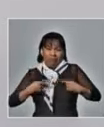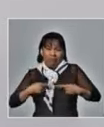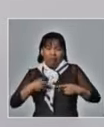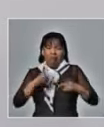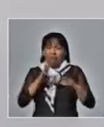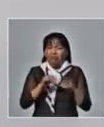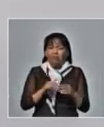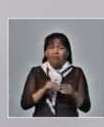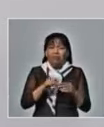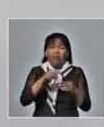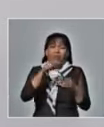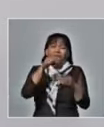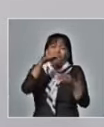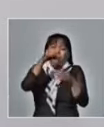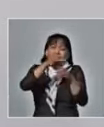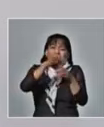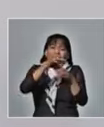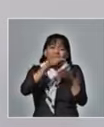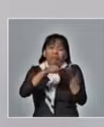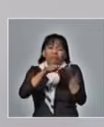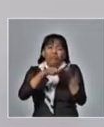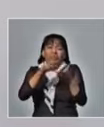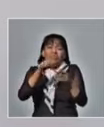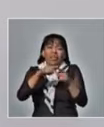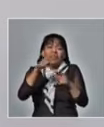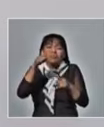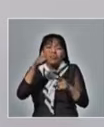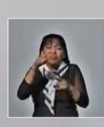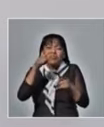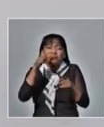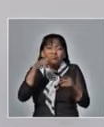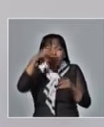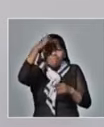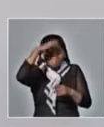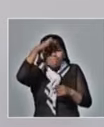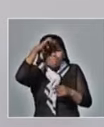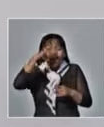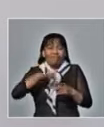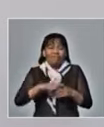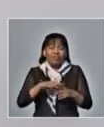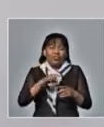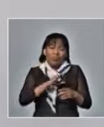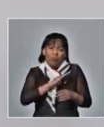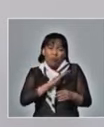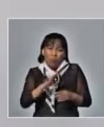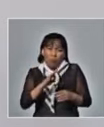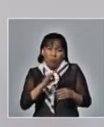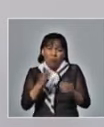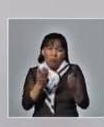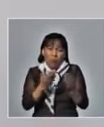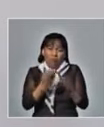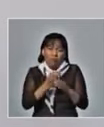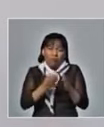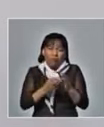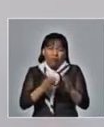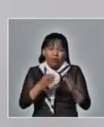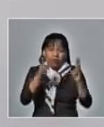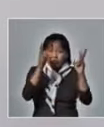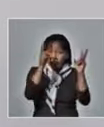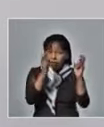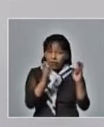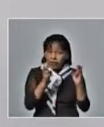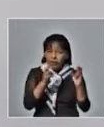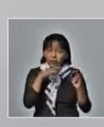voto, que vote por quien tiene más capacidad, por quien tiene más experiencia, por quien puede hacer las cosas realmente en los temas que